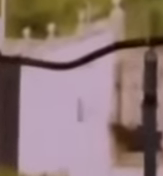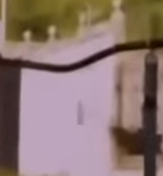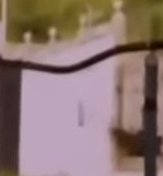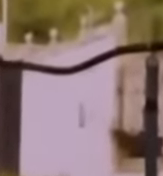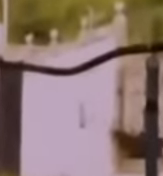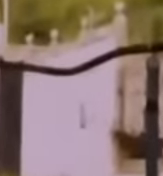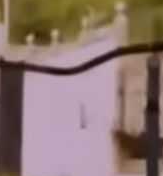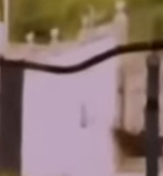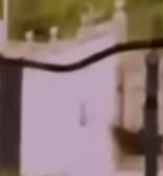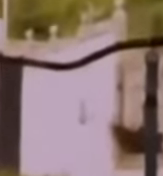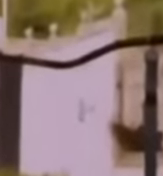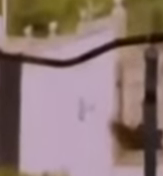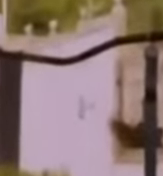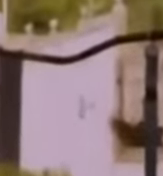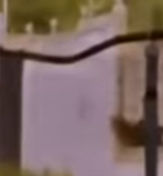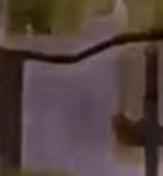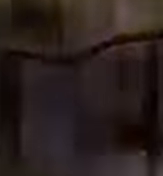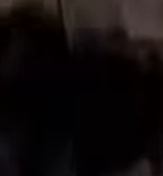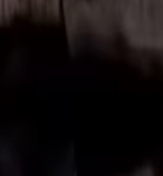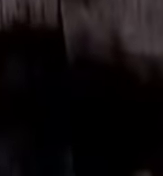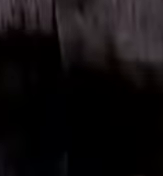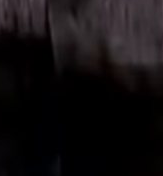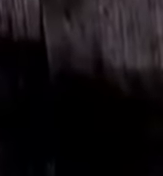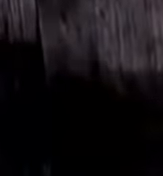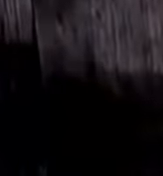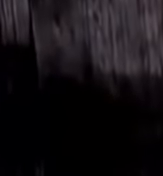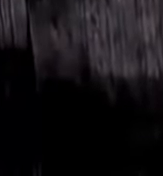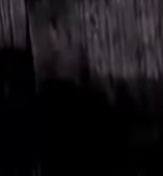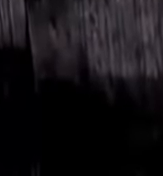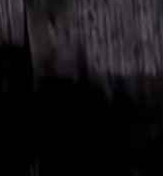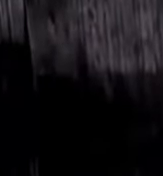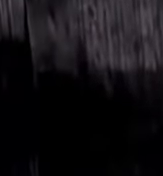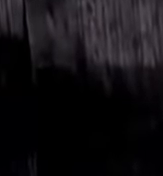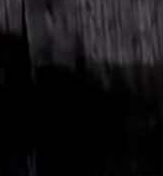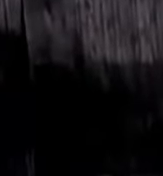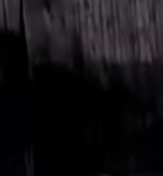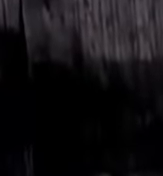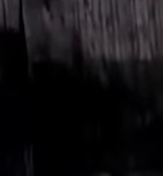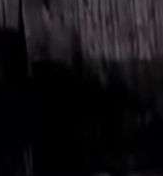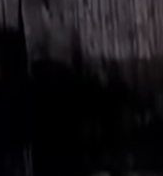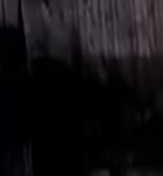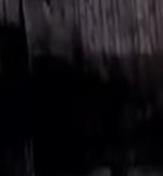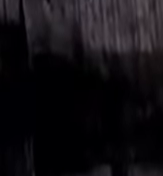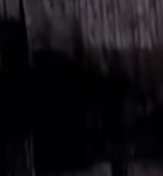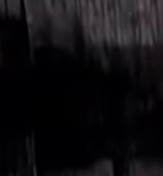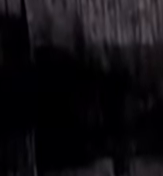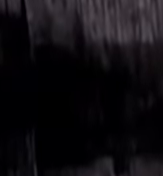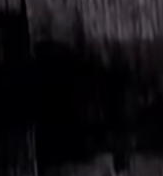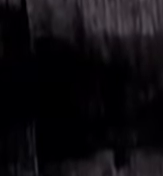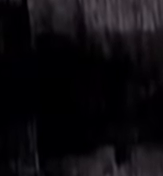cuando ejecutan a las propias comunidades. En sin comuna no hay vida, no tiene fuerza.